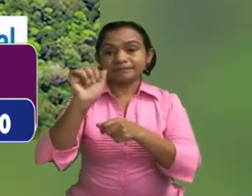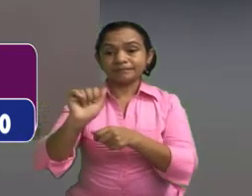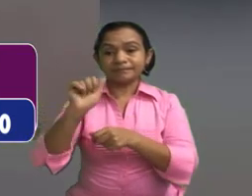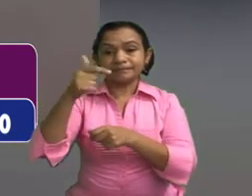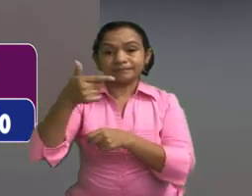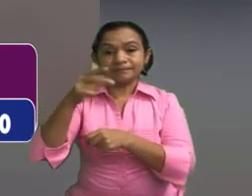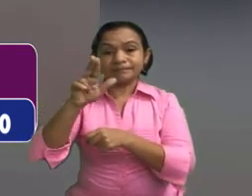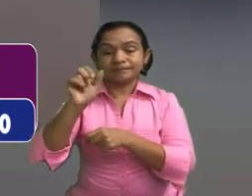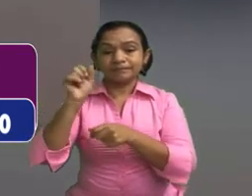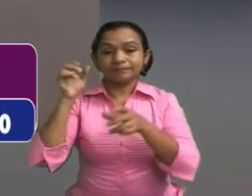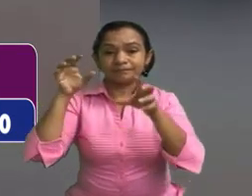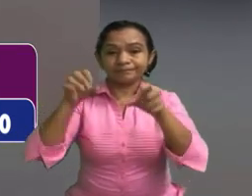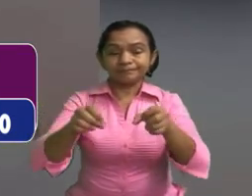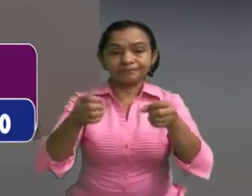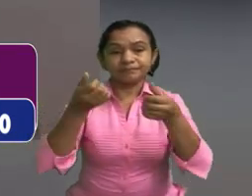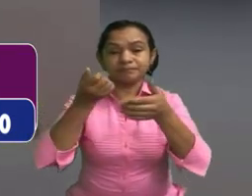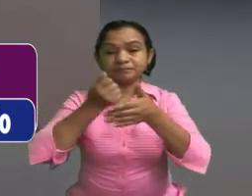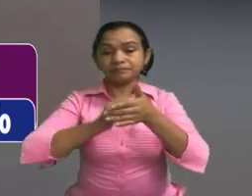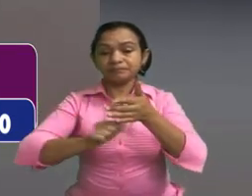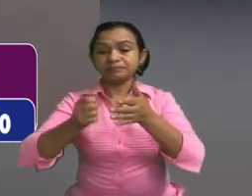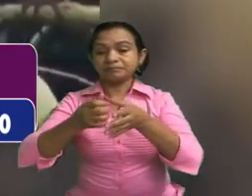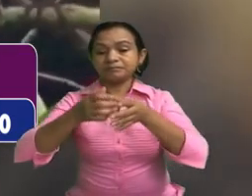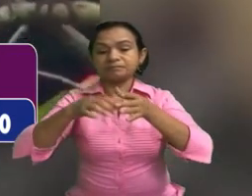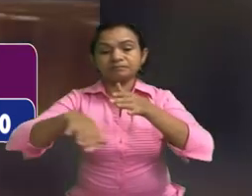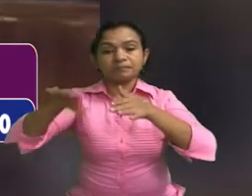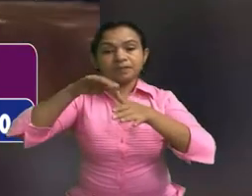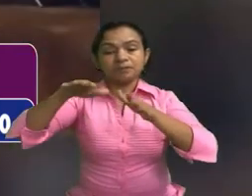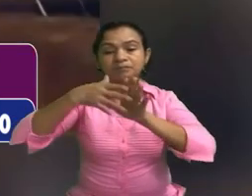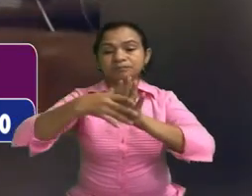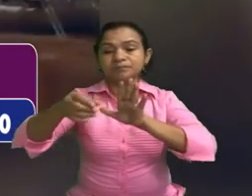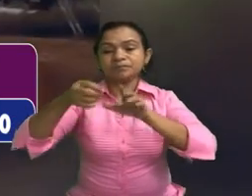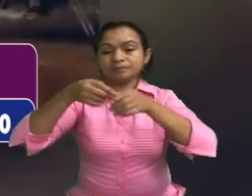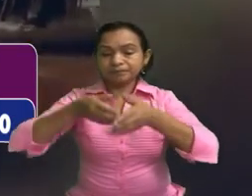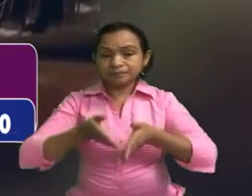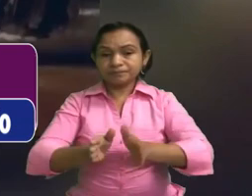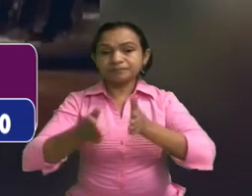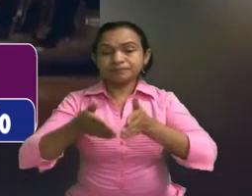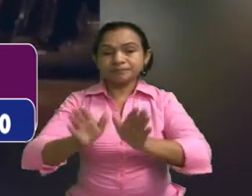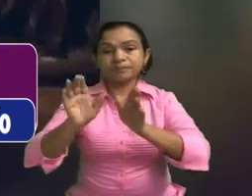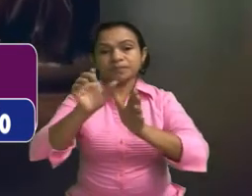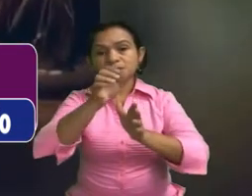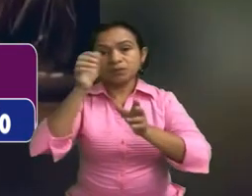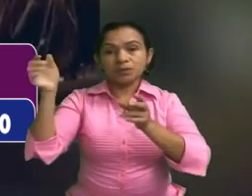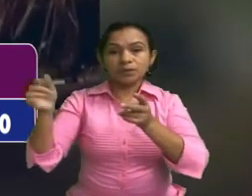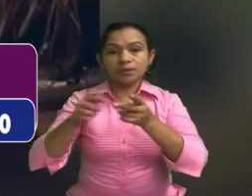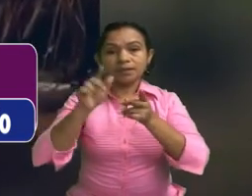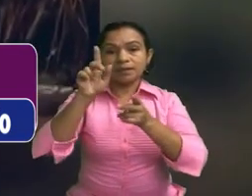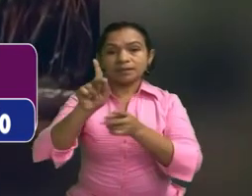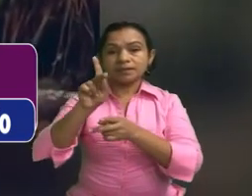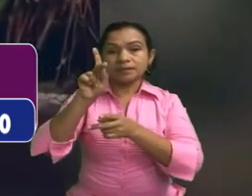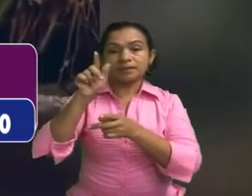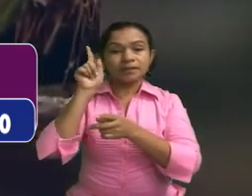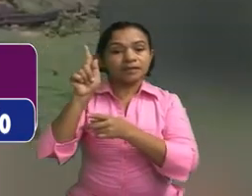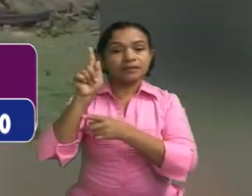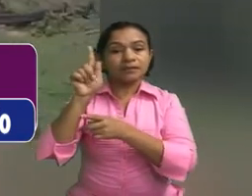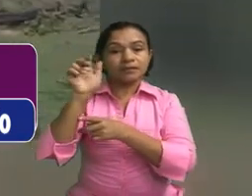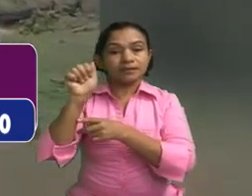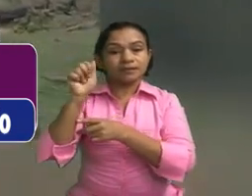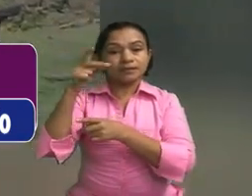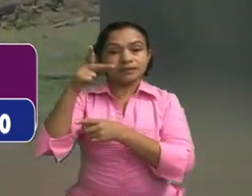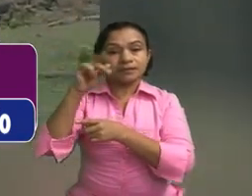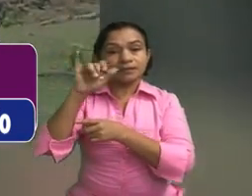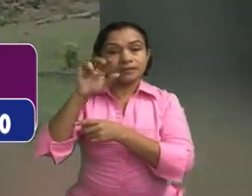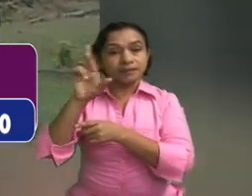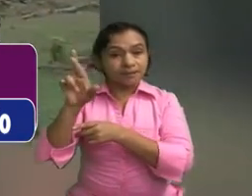sea cazando o reproduciéndose también, ¿verdad? Otra de las especies es el tapir gigante, ¿verdad?, que